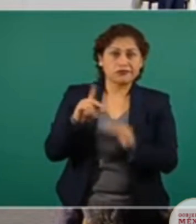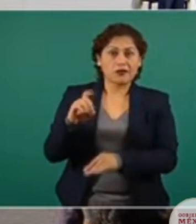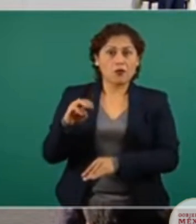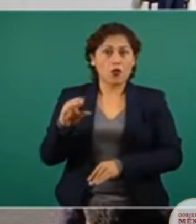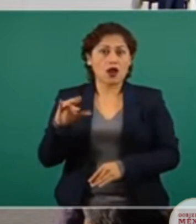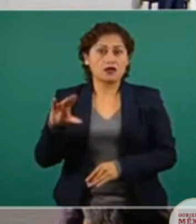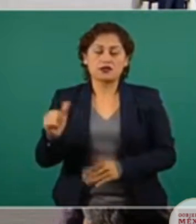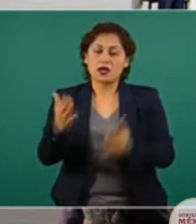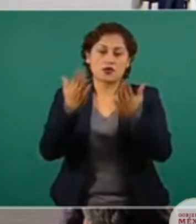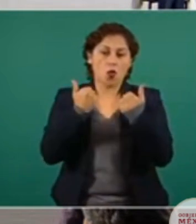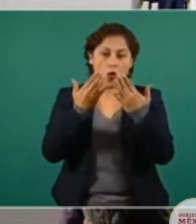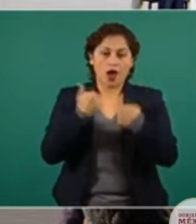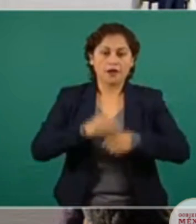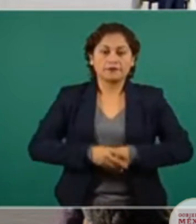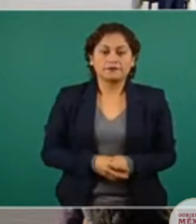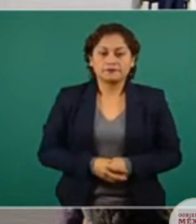Ya pontificó.